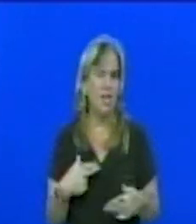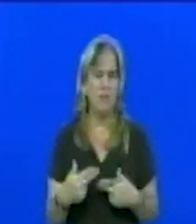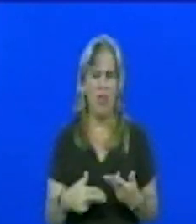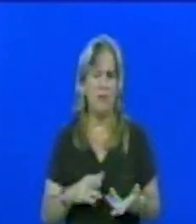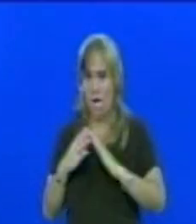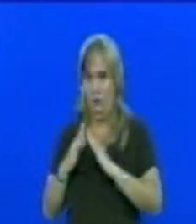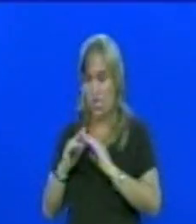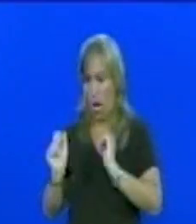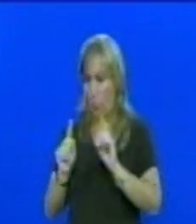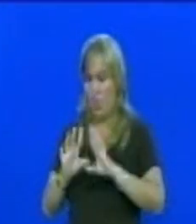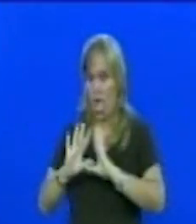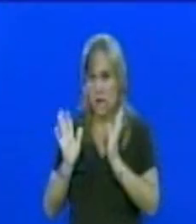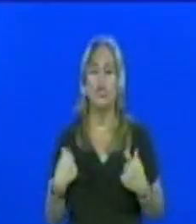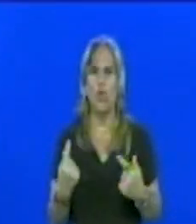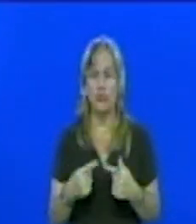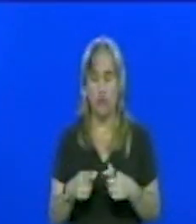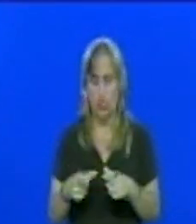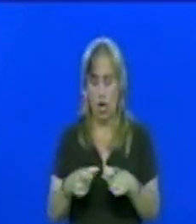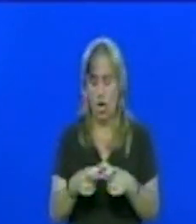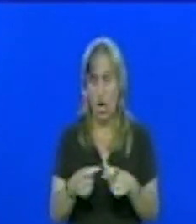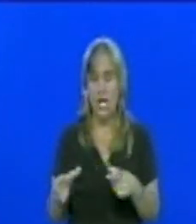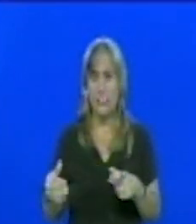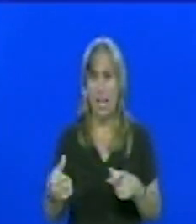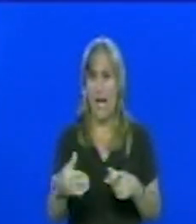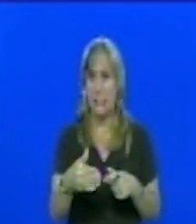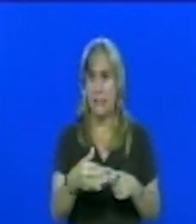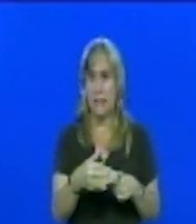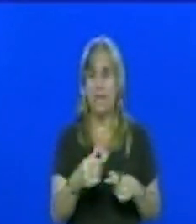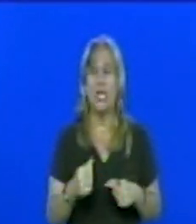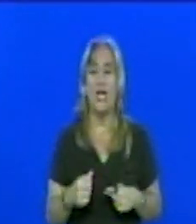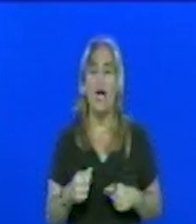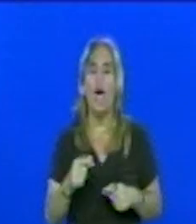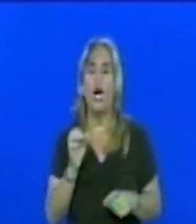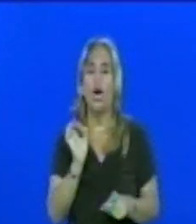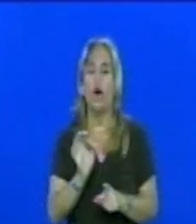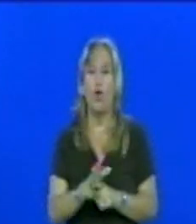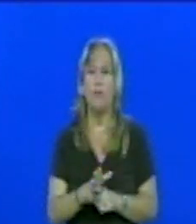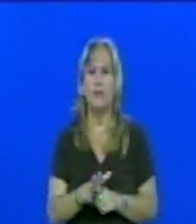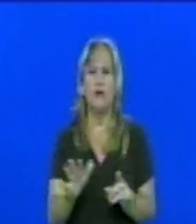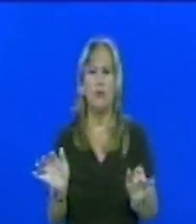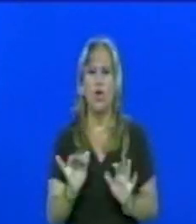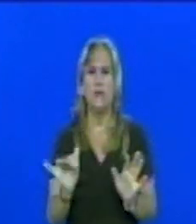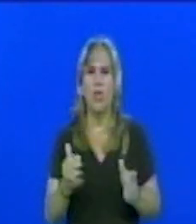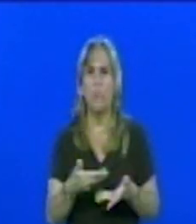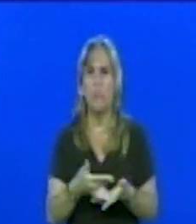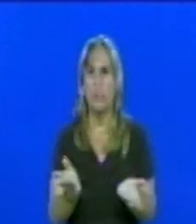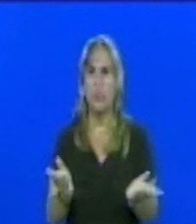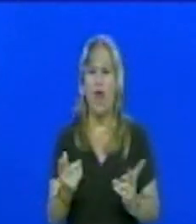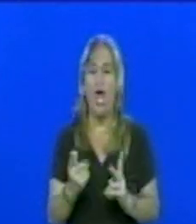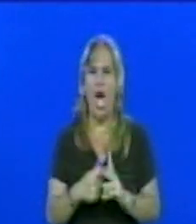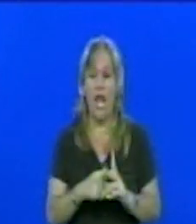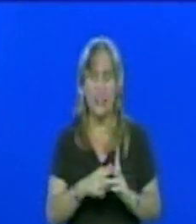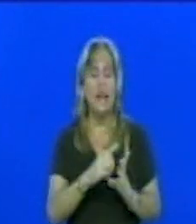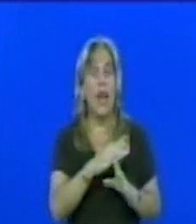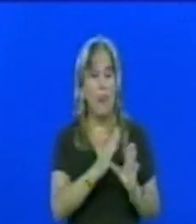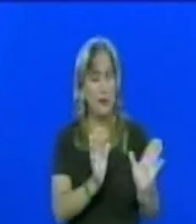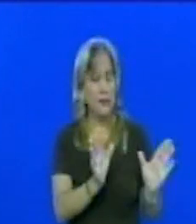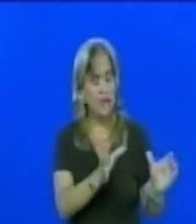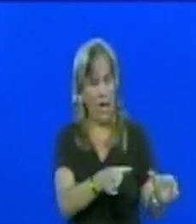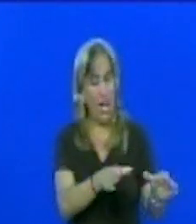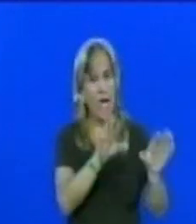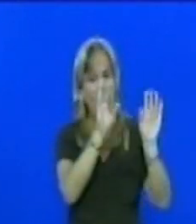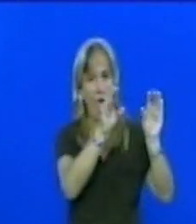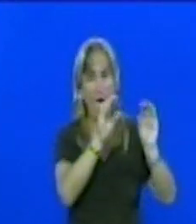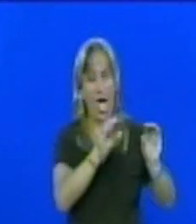utilizar para esto nosotros la sardina pretendemos que ya en cualquier momento porque tenemos el 50% de este